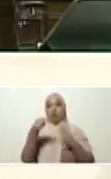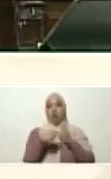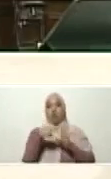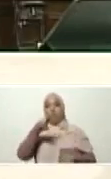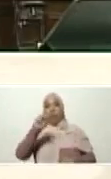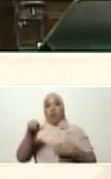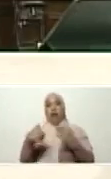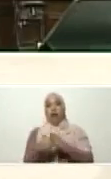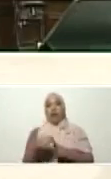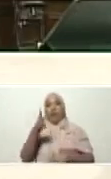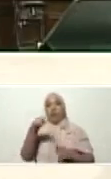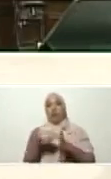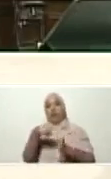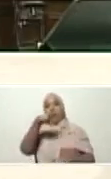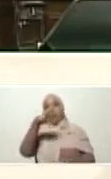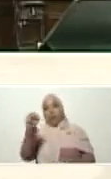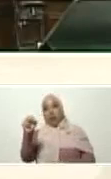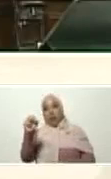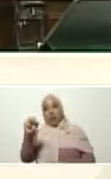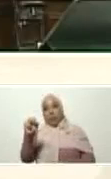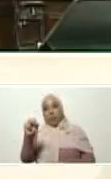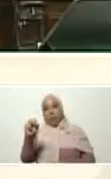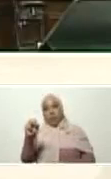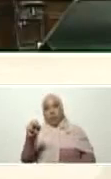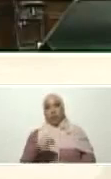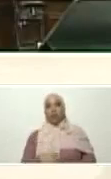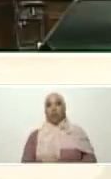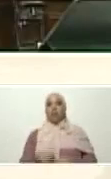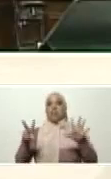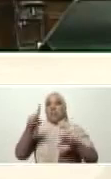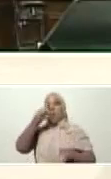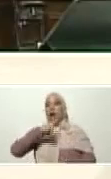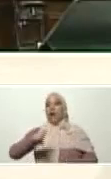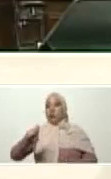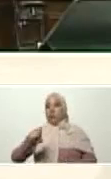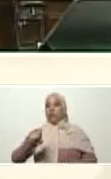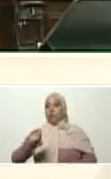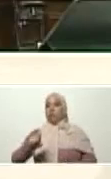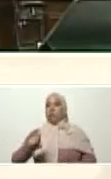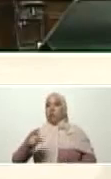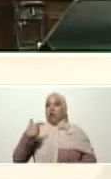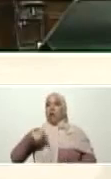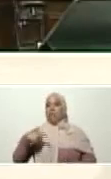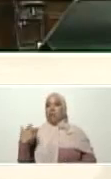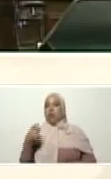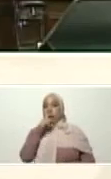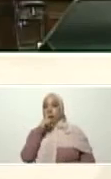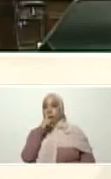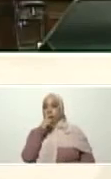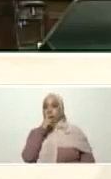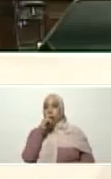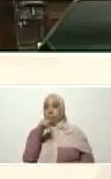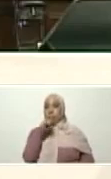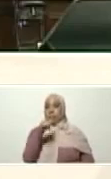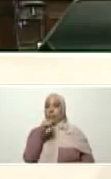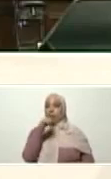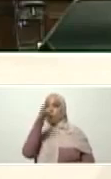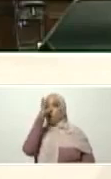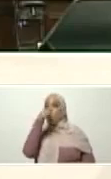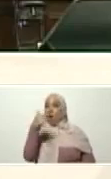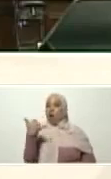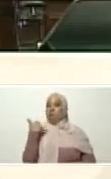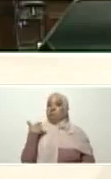2023-2030. Un plan minucioso. Ustedes saben que a mí me han subestimado mucho. Y a nosotros nos han subestimado